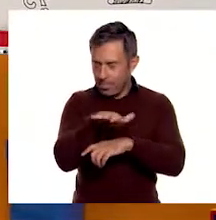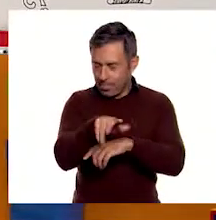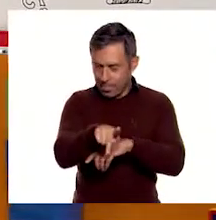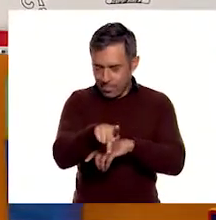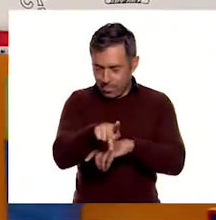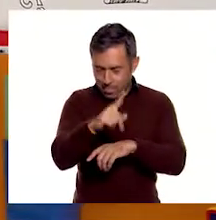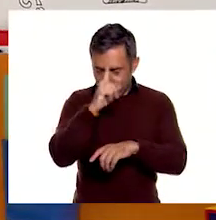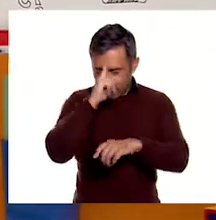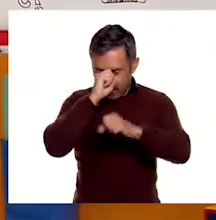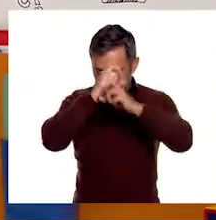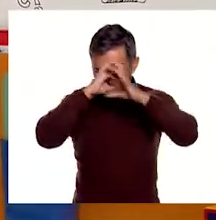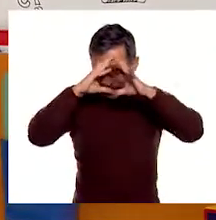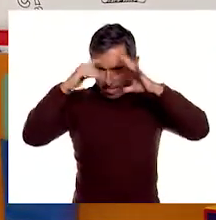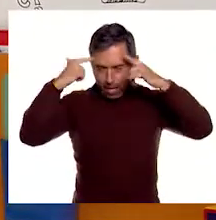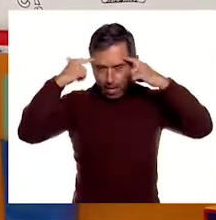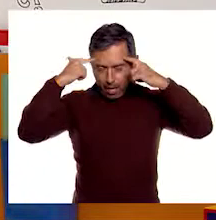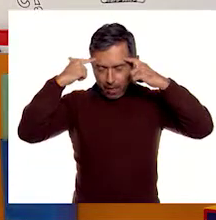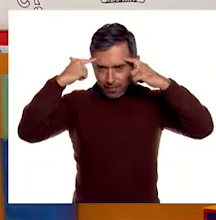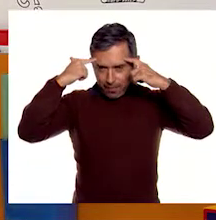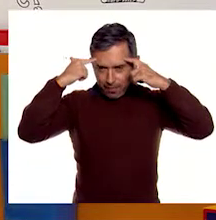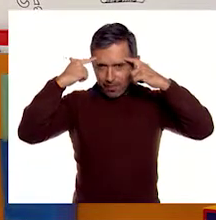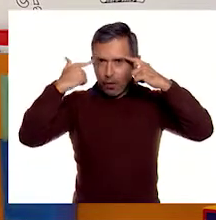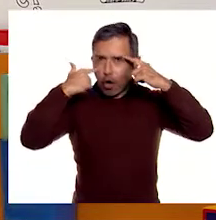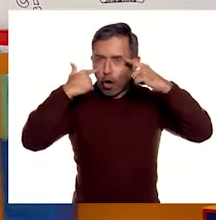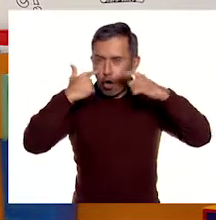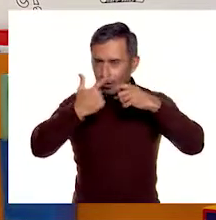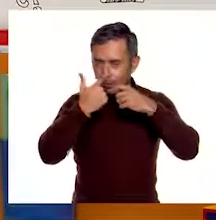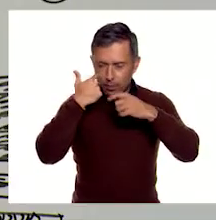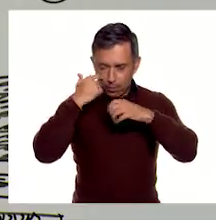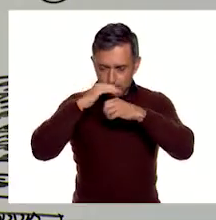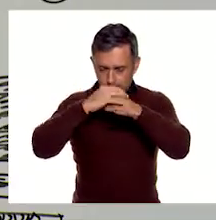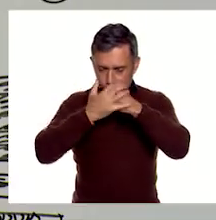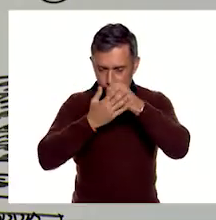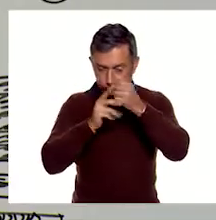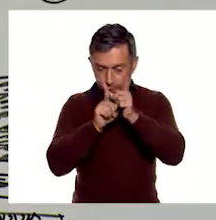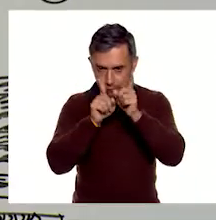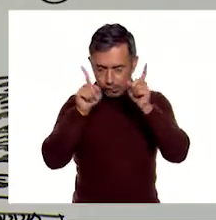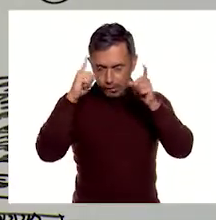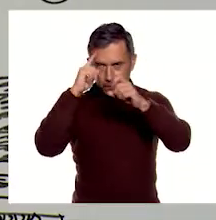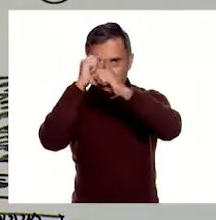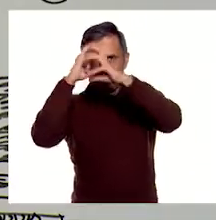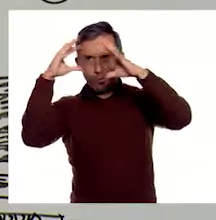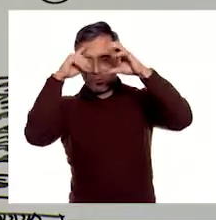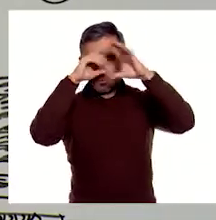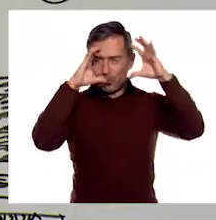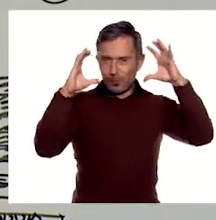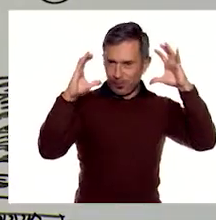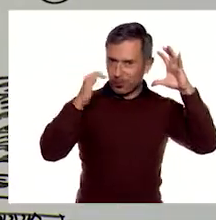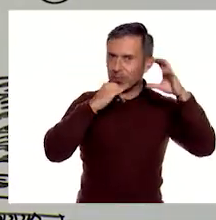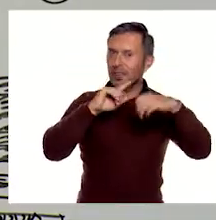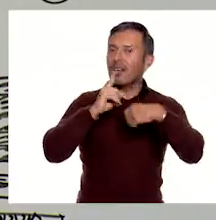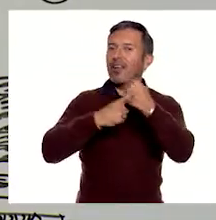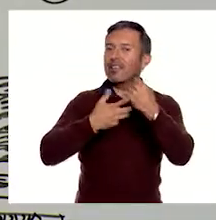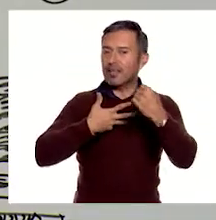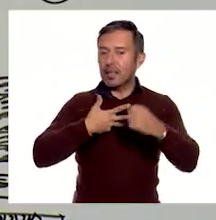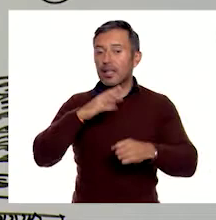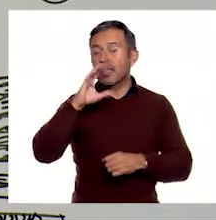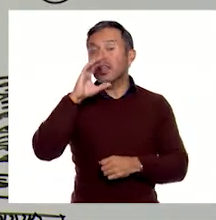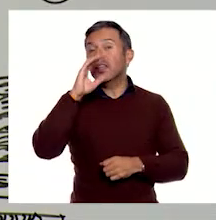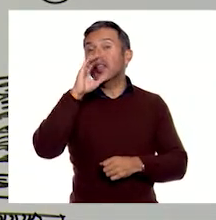nuestro cerebro y nuestra retina. Y bueno, y vemos que hoy vimos las imágenes ambiguas,